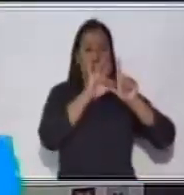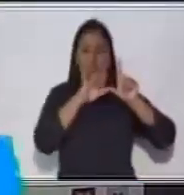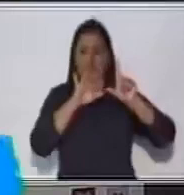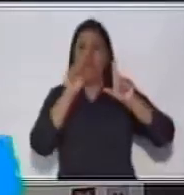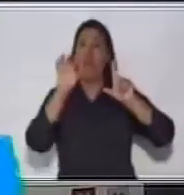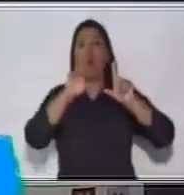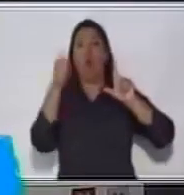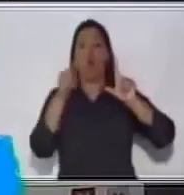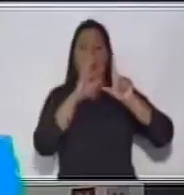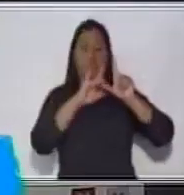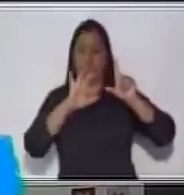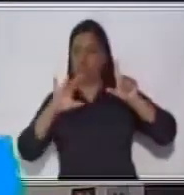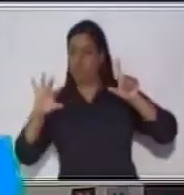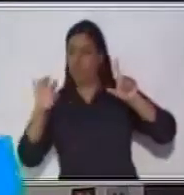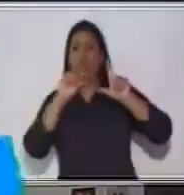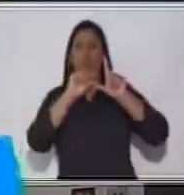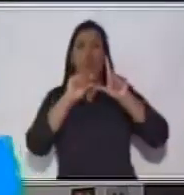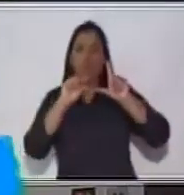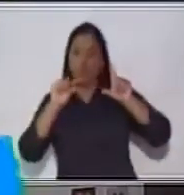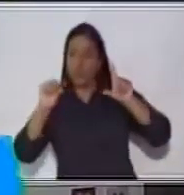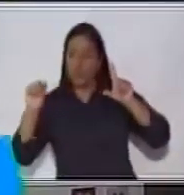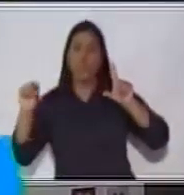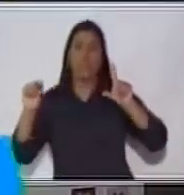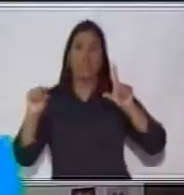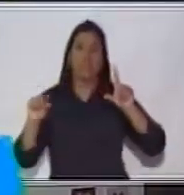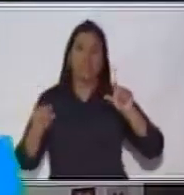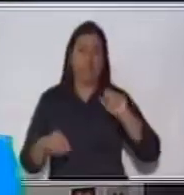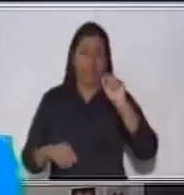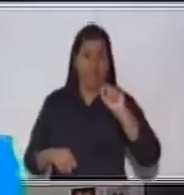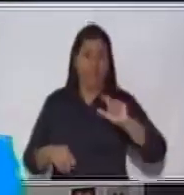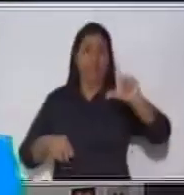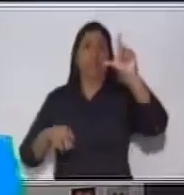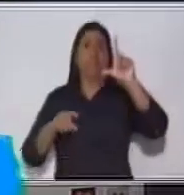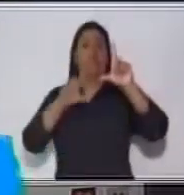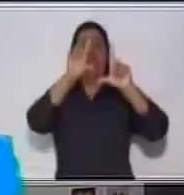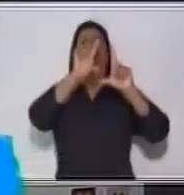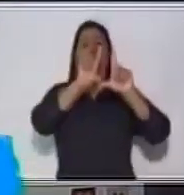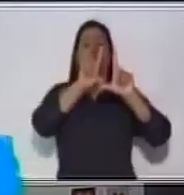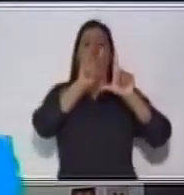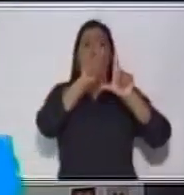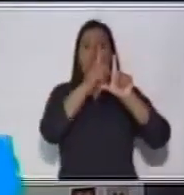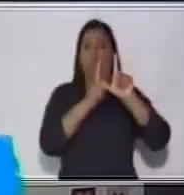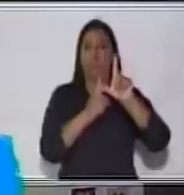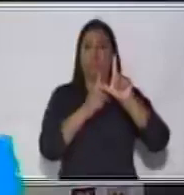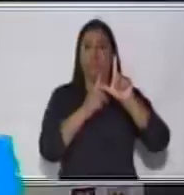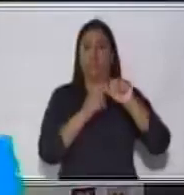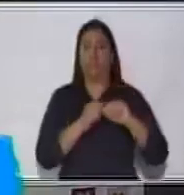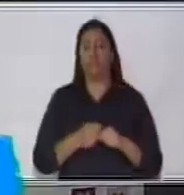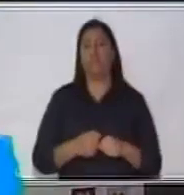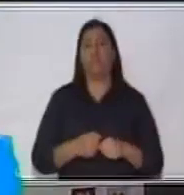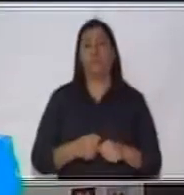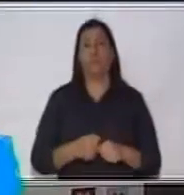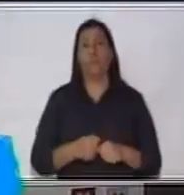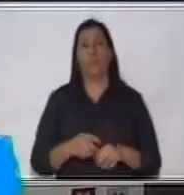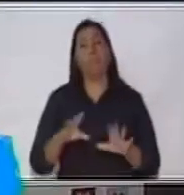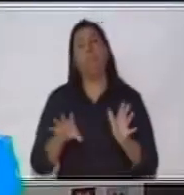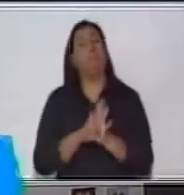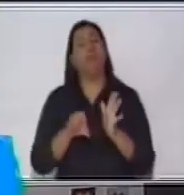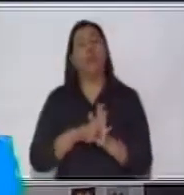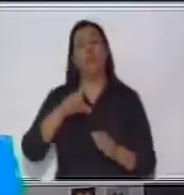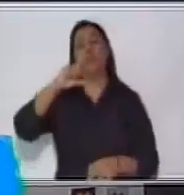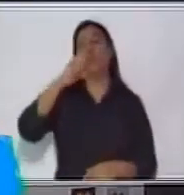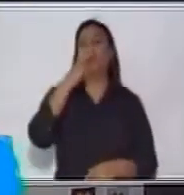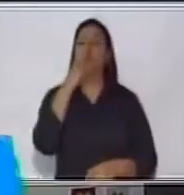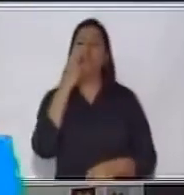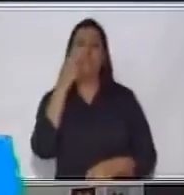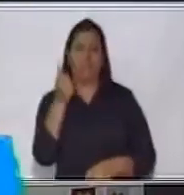mayúscula. La segunda no va en mayúscula, únicamente la primera. Por ejemplo, acá en chaleco comencé con mayúscula la C,